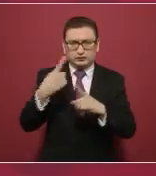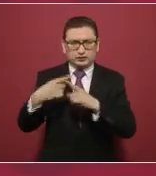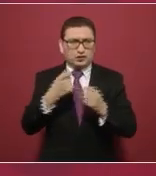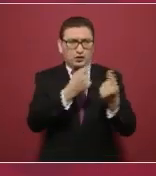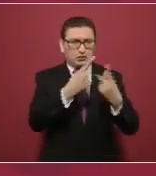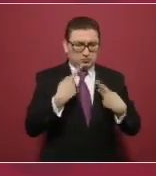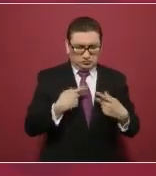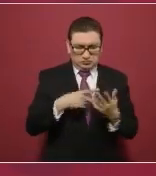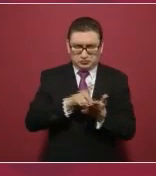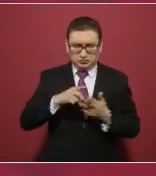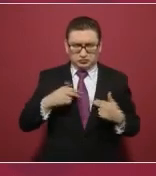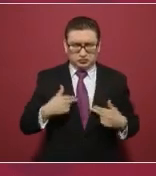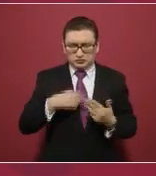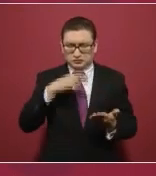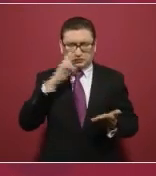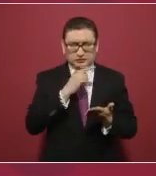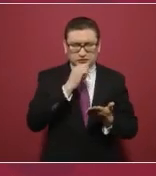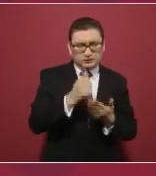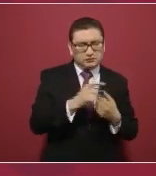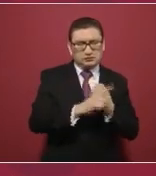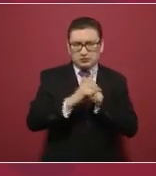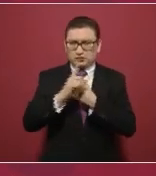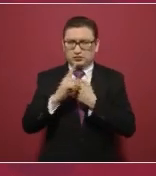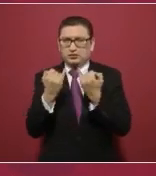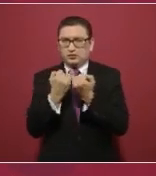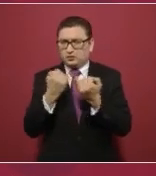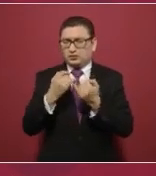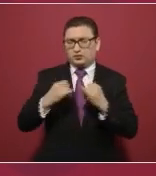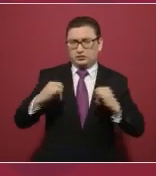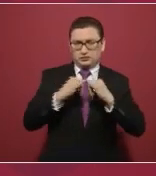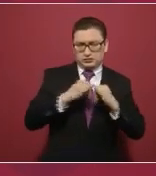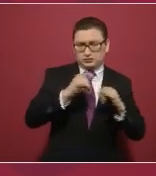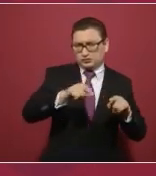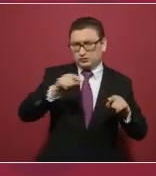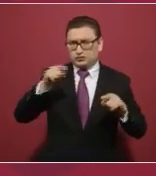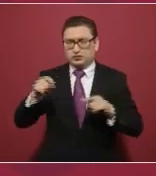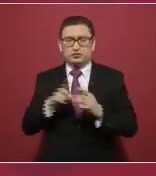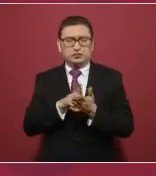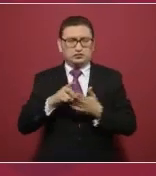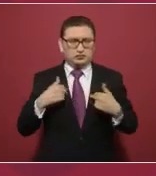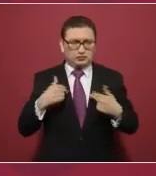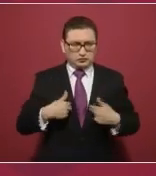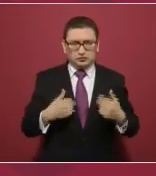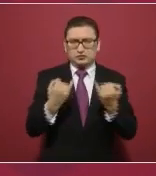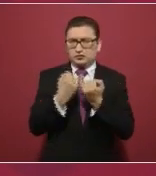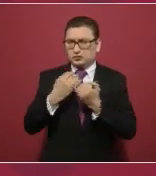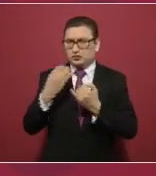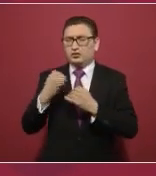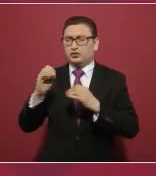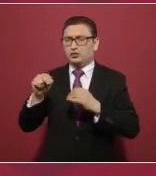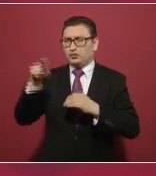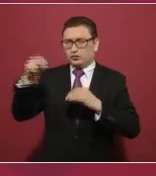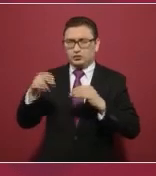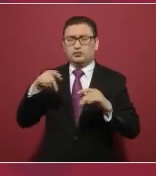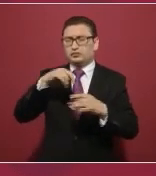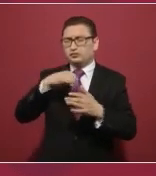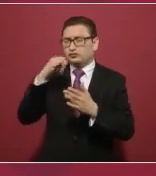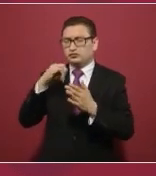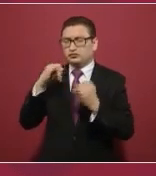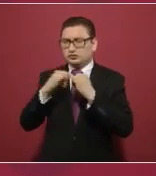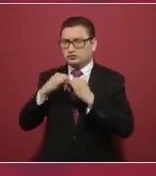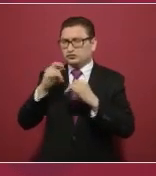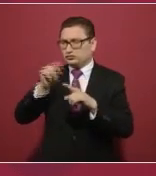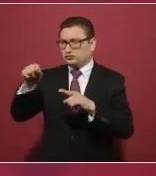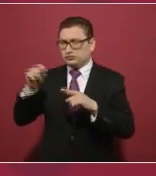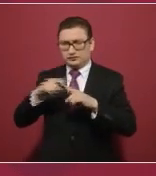violaciones de derechos humanos, organismos públicos de derechos humanos y agencias de Naciones Unidas. Y hoy celebro que fruto de ese proceso